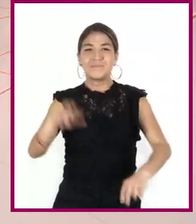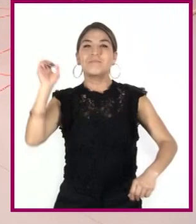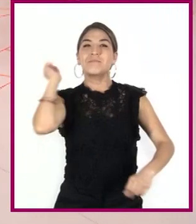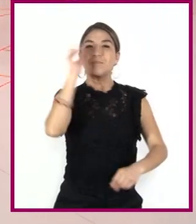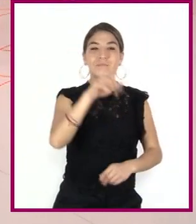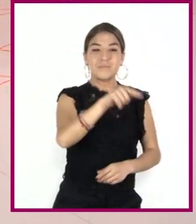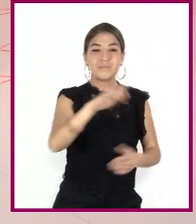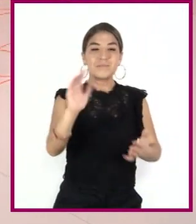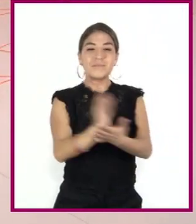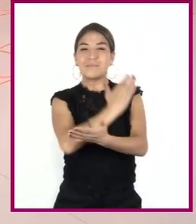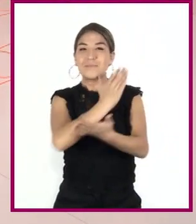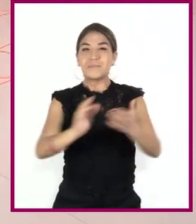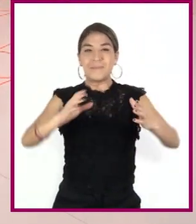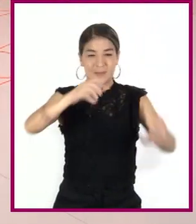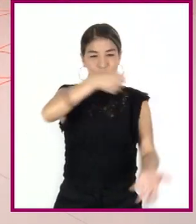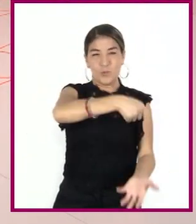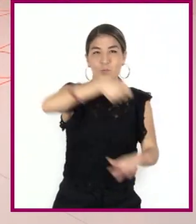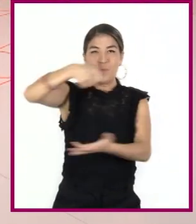separar las cubetas.